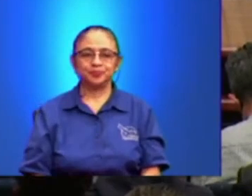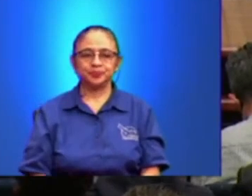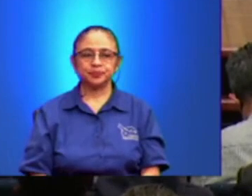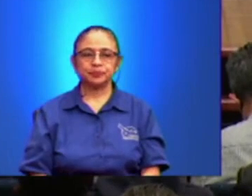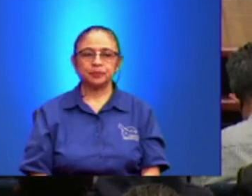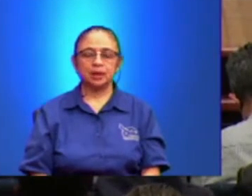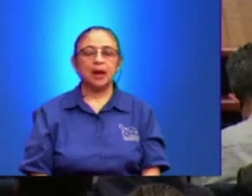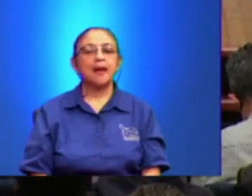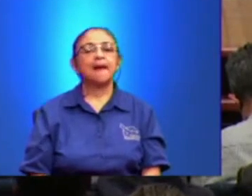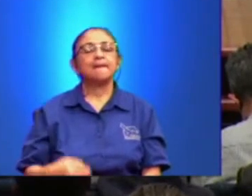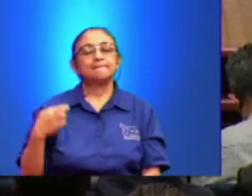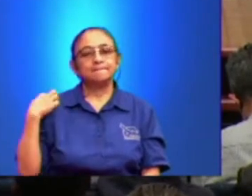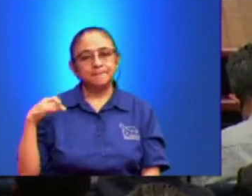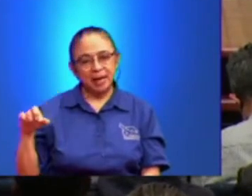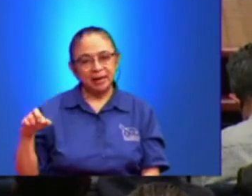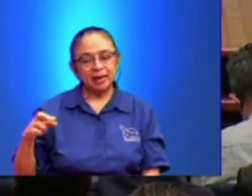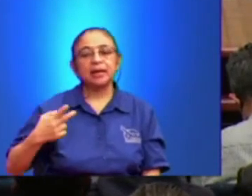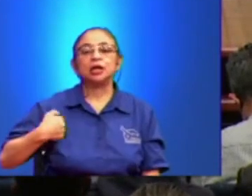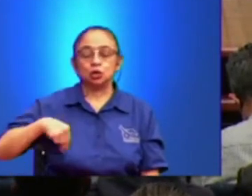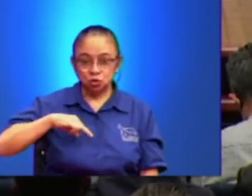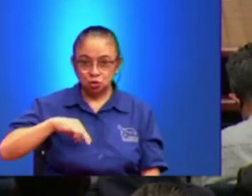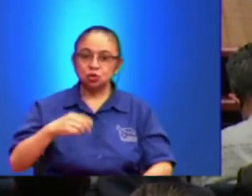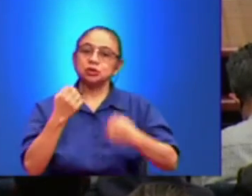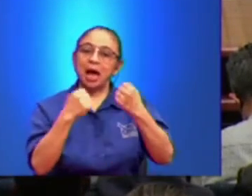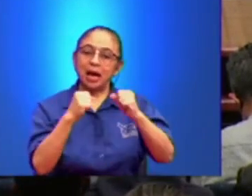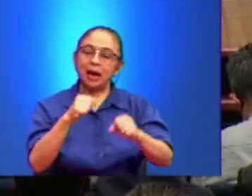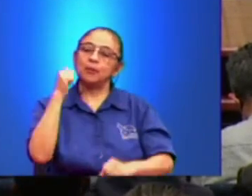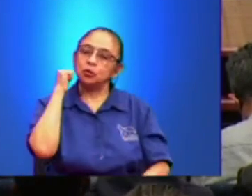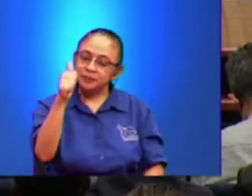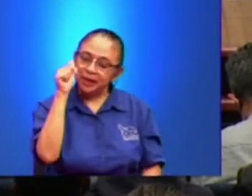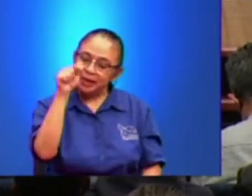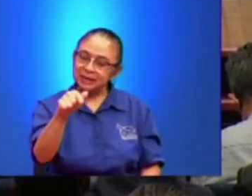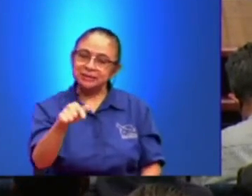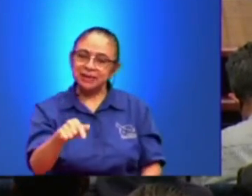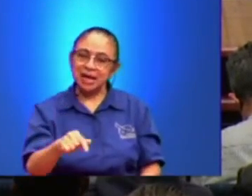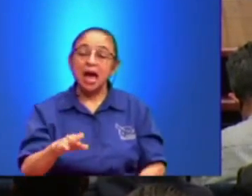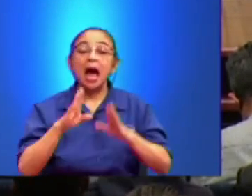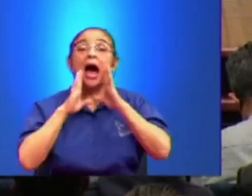para para que nosotros hagamos bien este anuncio